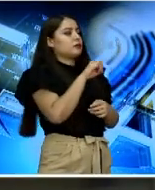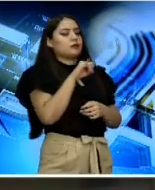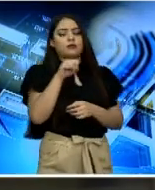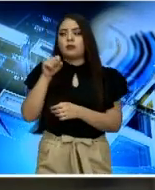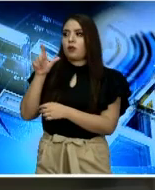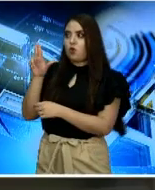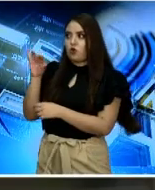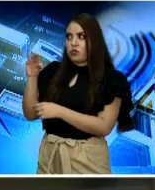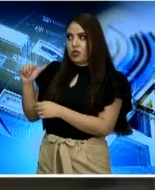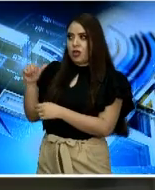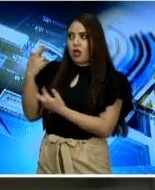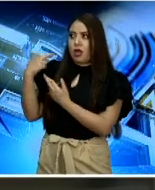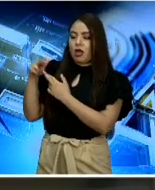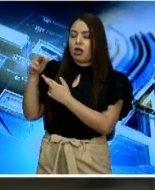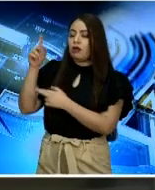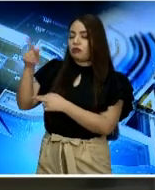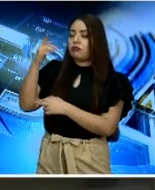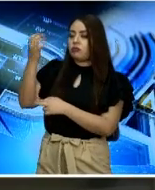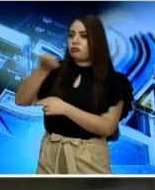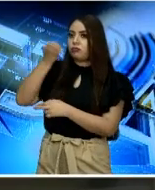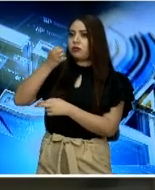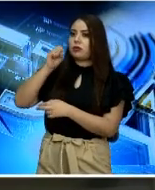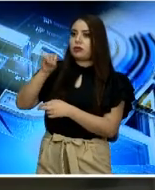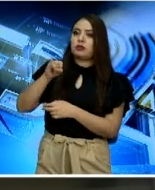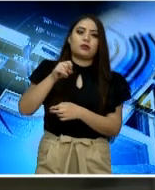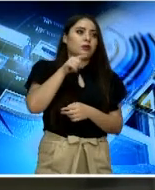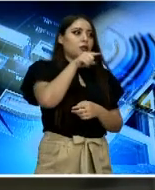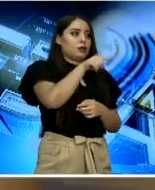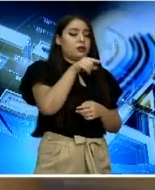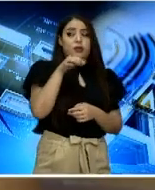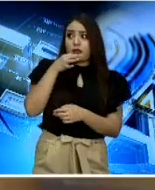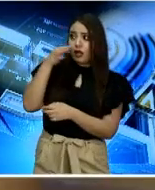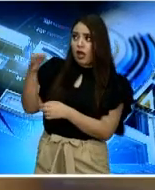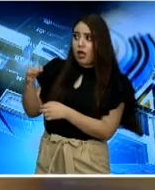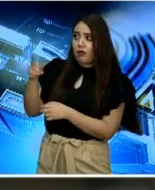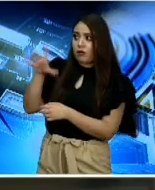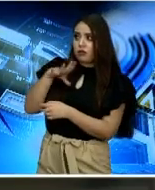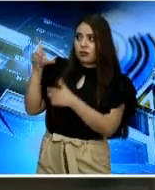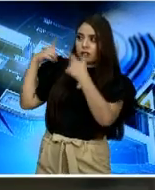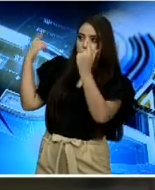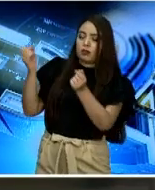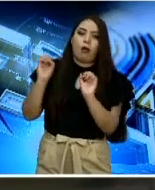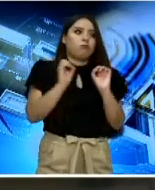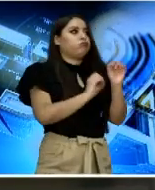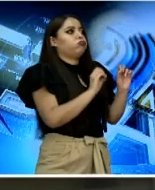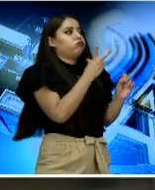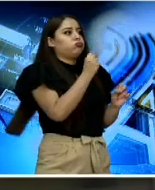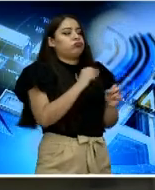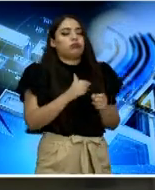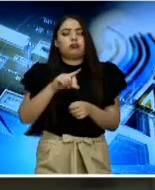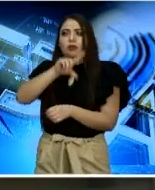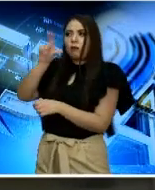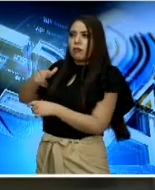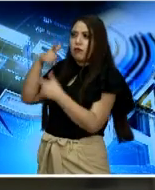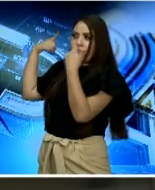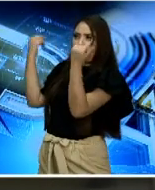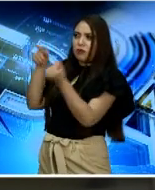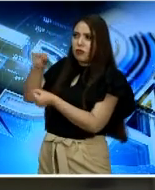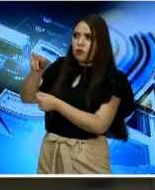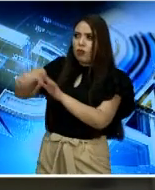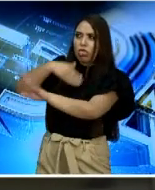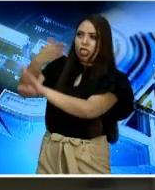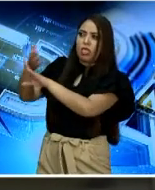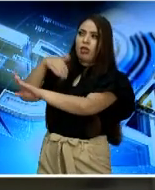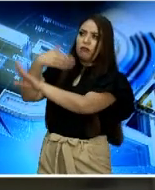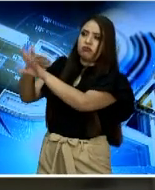Aguirre. Aguirre. ¿Te avisaron previamente de una graduación? No. ¿Después de la graduación tú ofendiste o